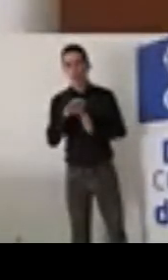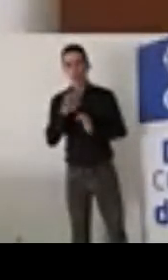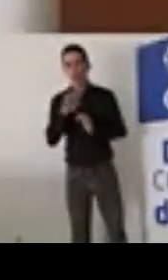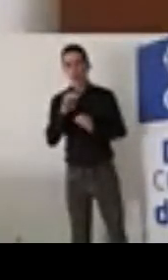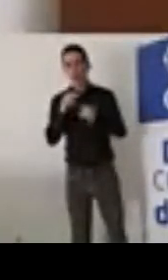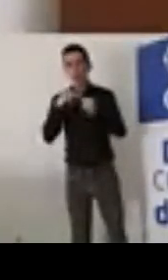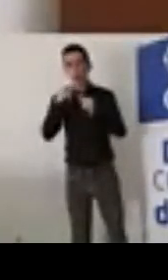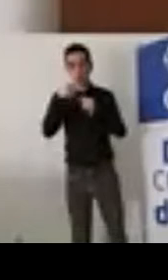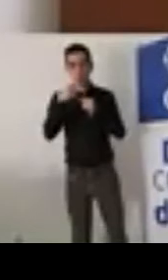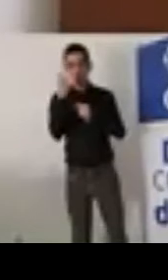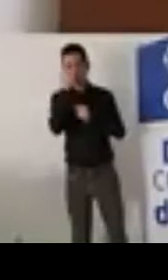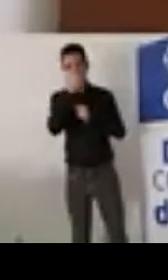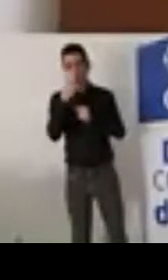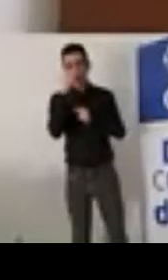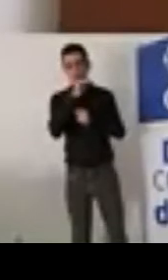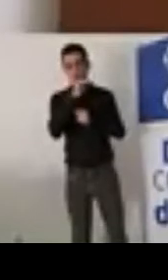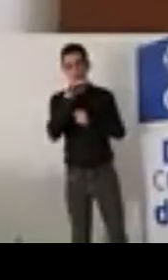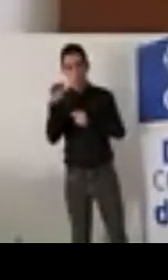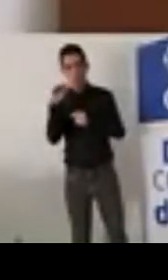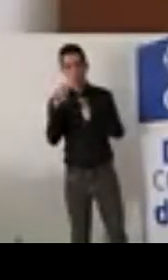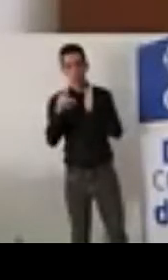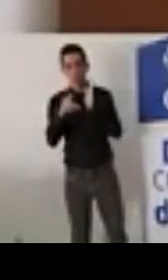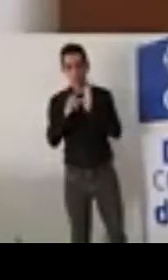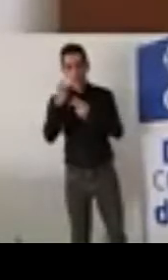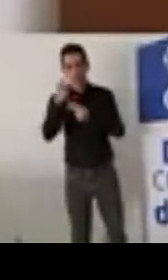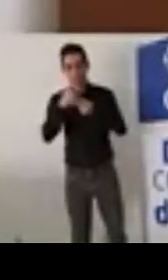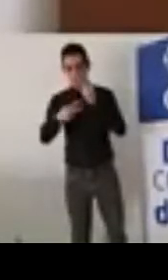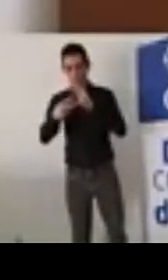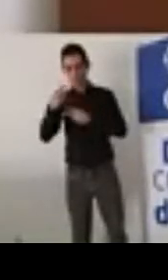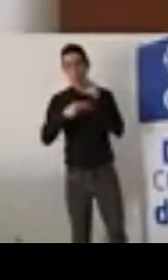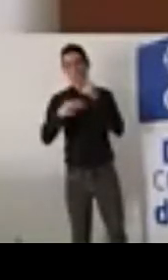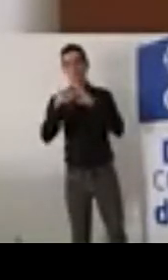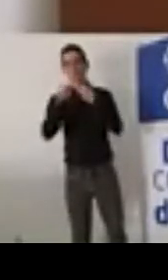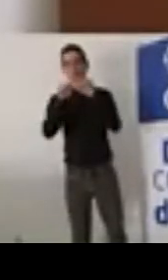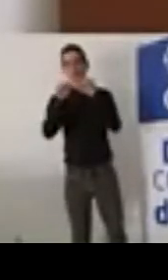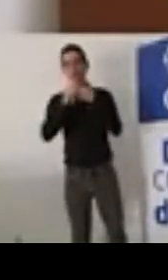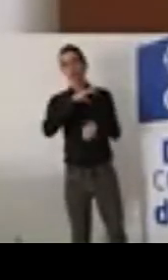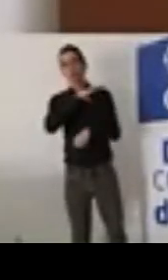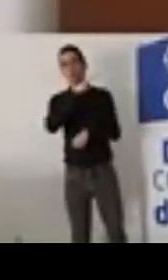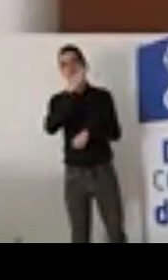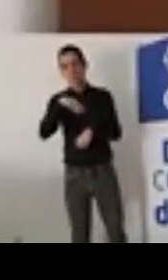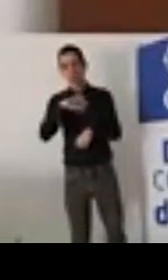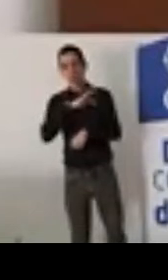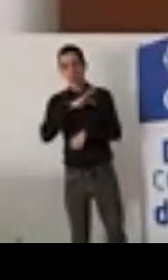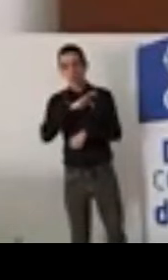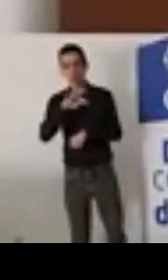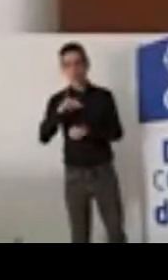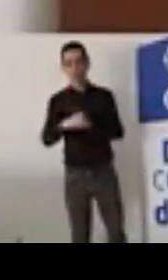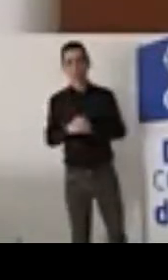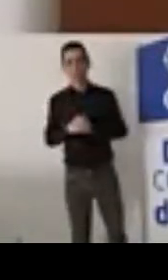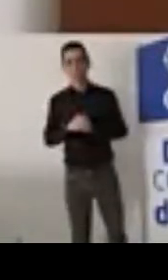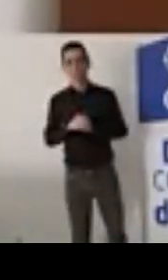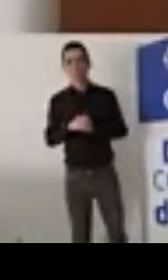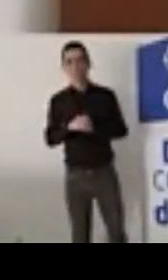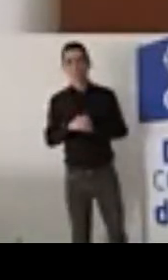a ver aquí en la sala plenaria donde yo haré la introducción a las mesas de trabajo. Así que muchas gracias a todos y ojalá